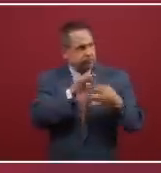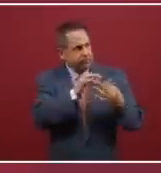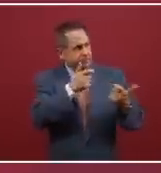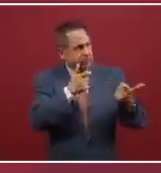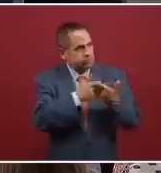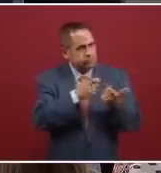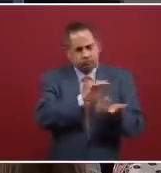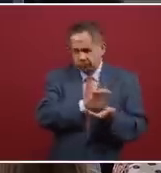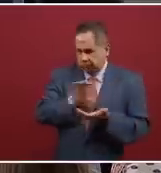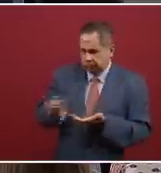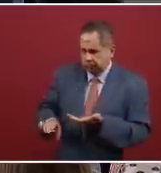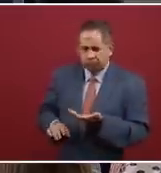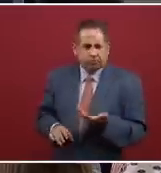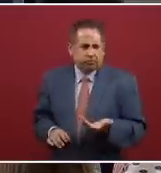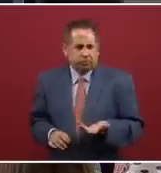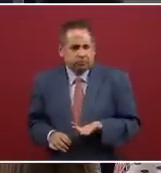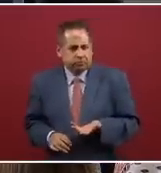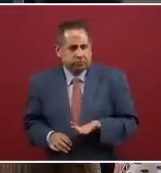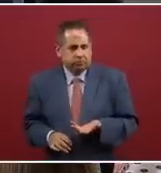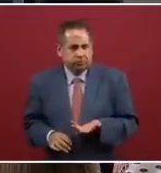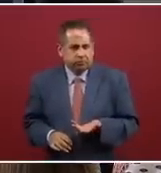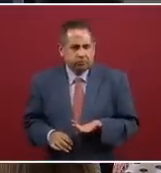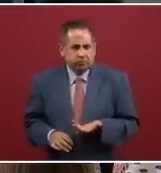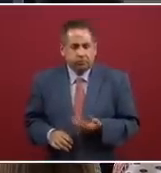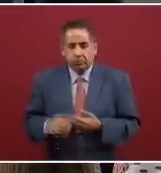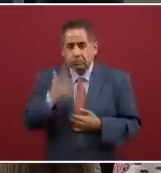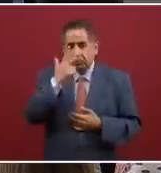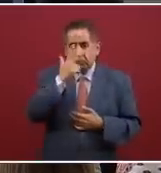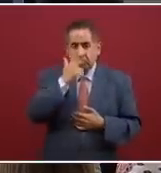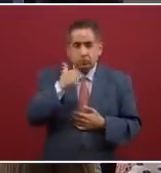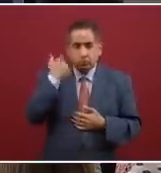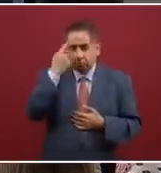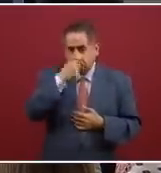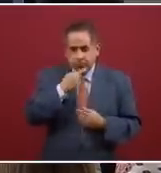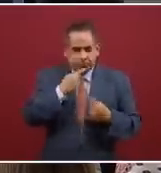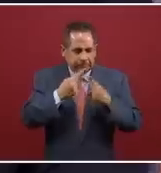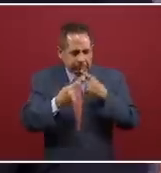llevo ocho horas